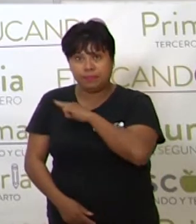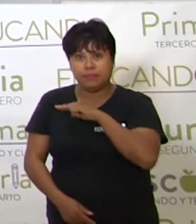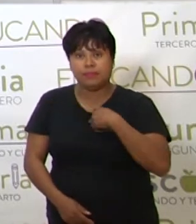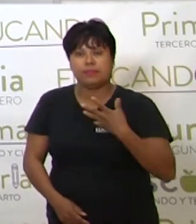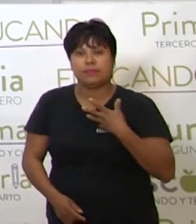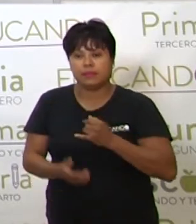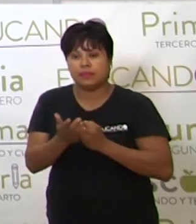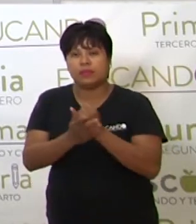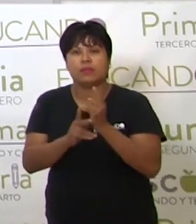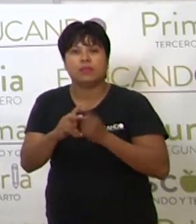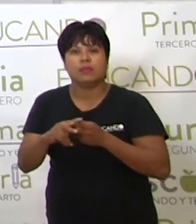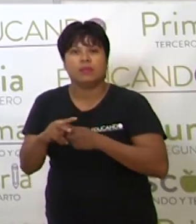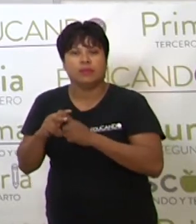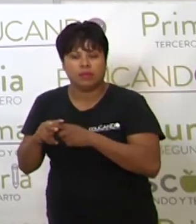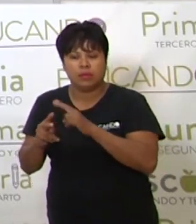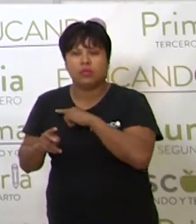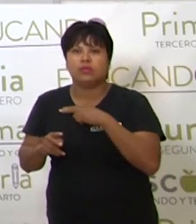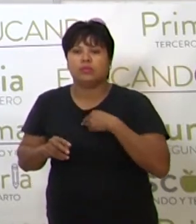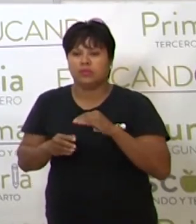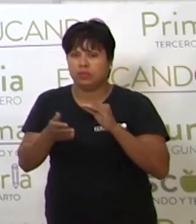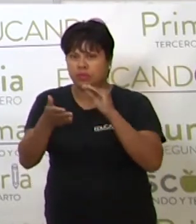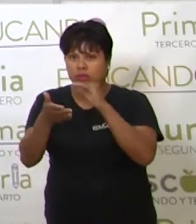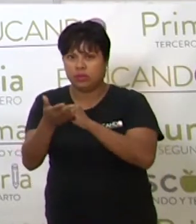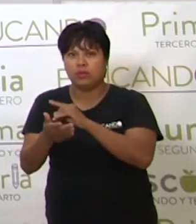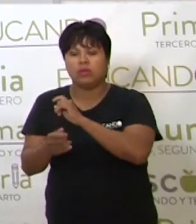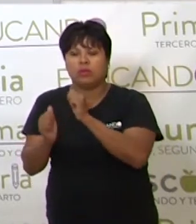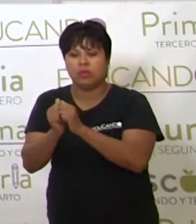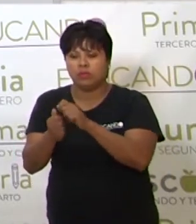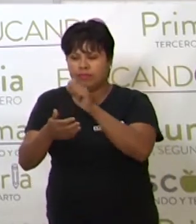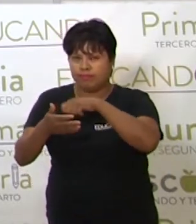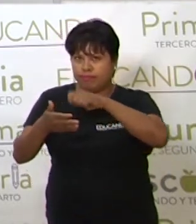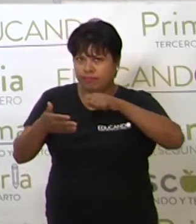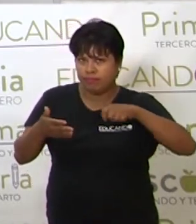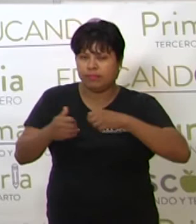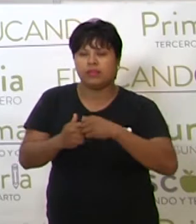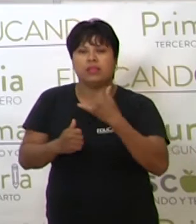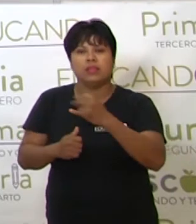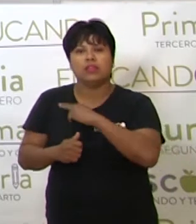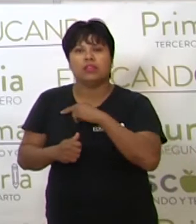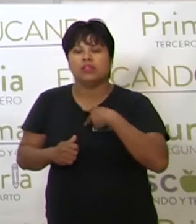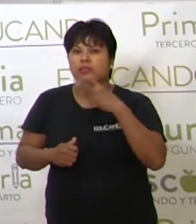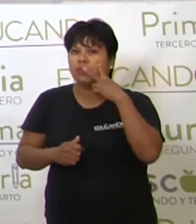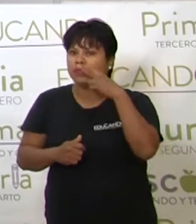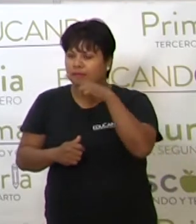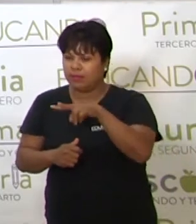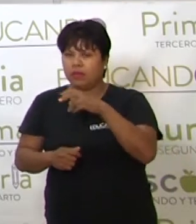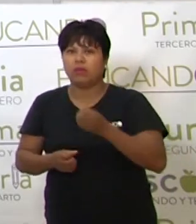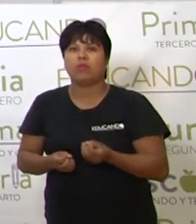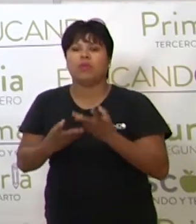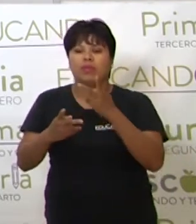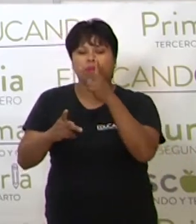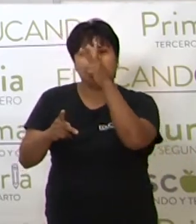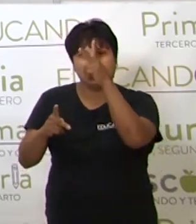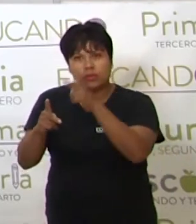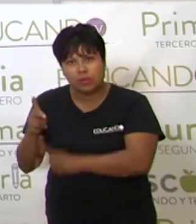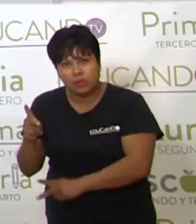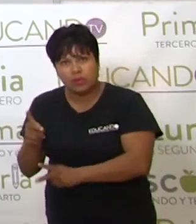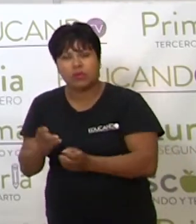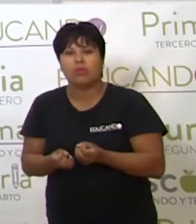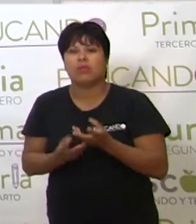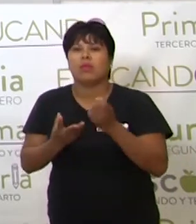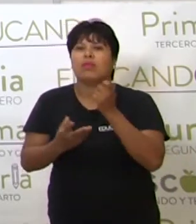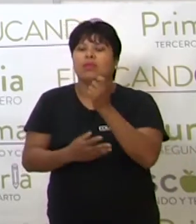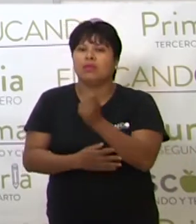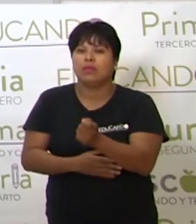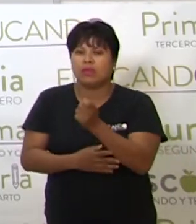matemático niños lo está representando con un algoritmo y vamos a ver cuánto es lo que le sobró cuánto es lo